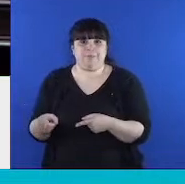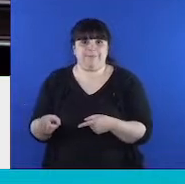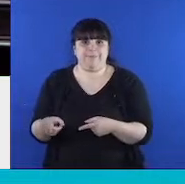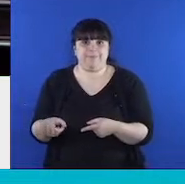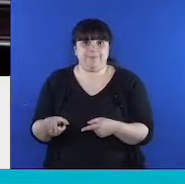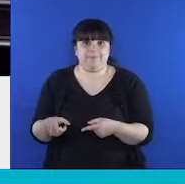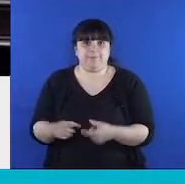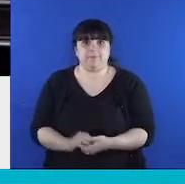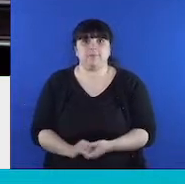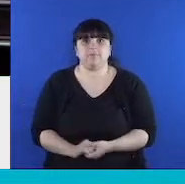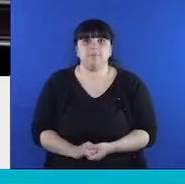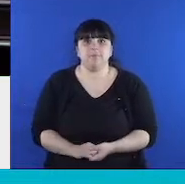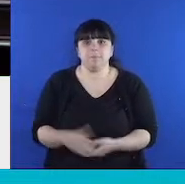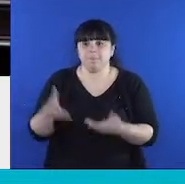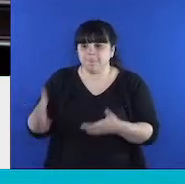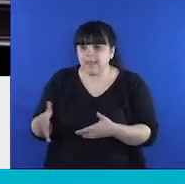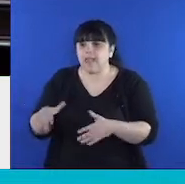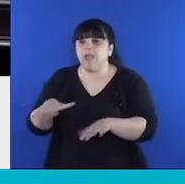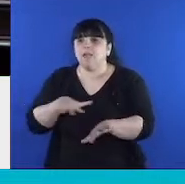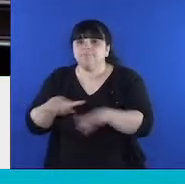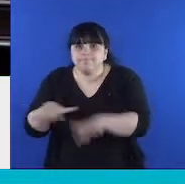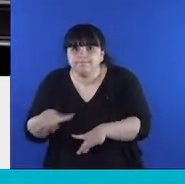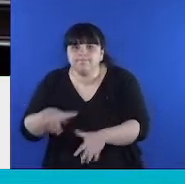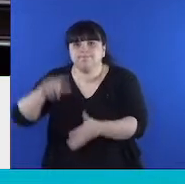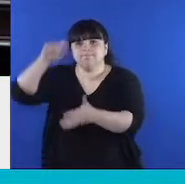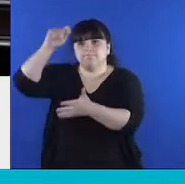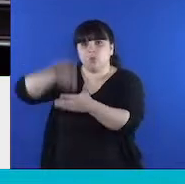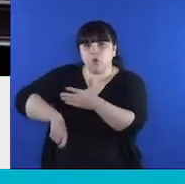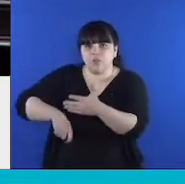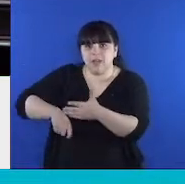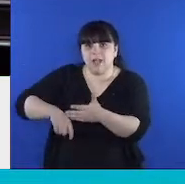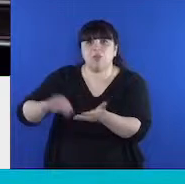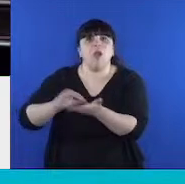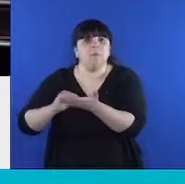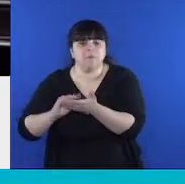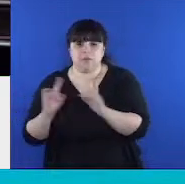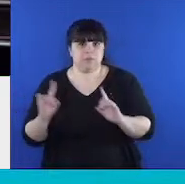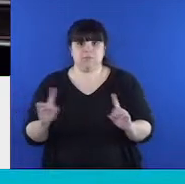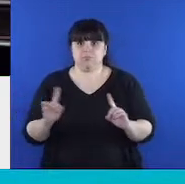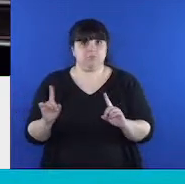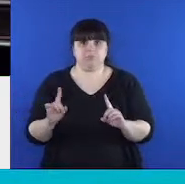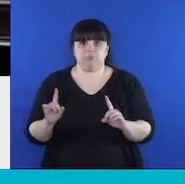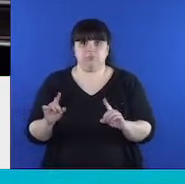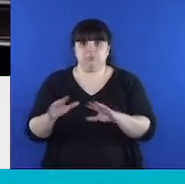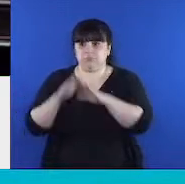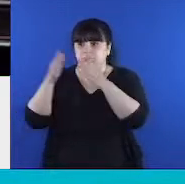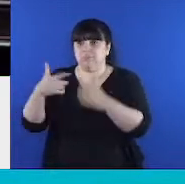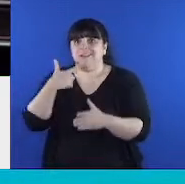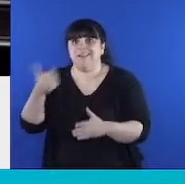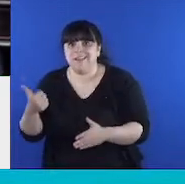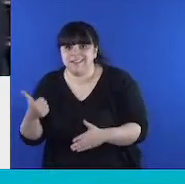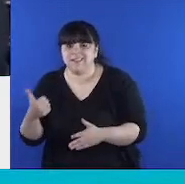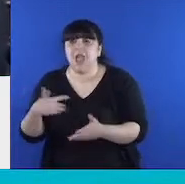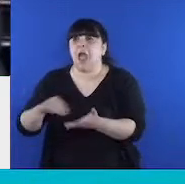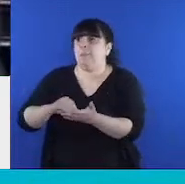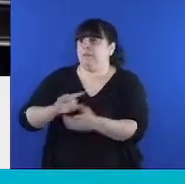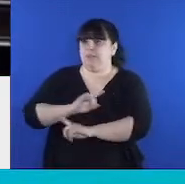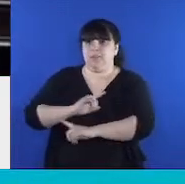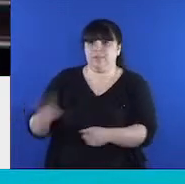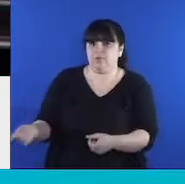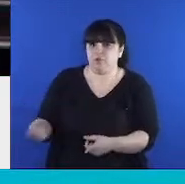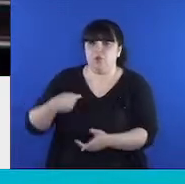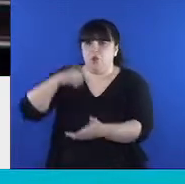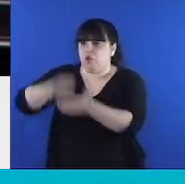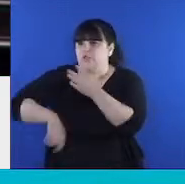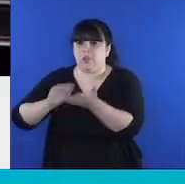contratos no son administrativos. La sociedad no emite ni actos administrativos ni celebra contratos administrativos. Sí puede